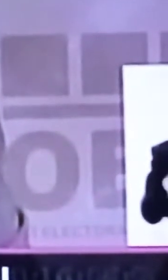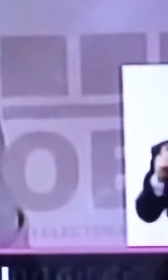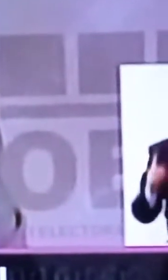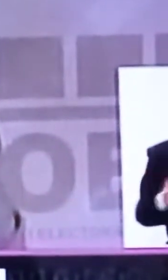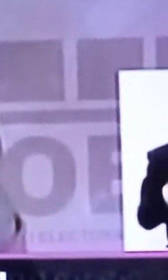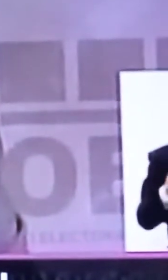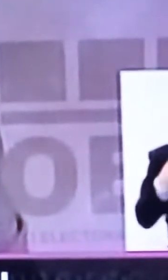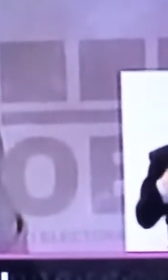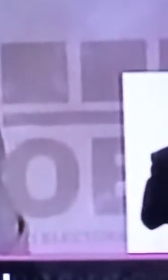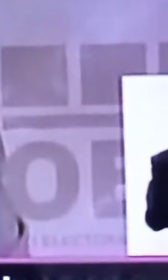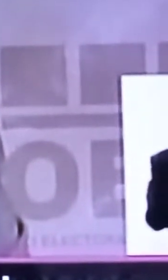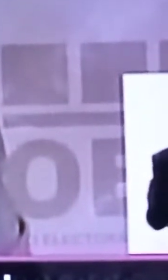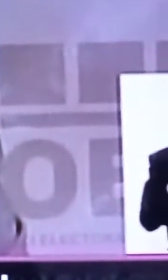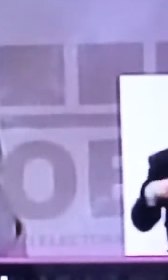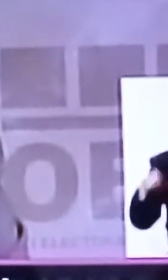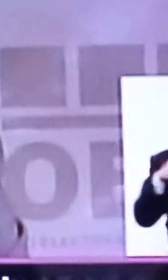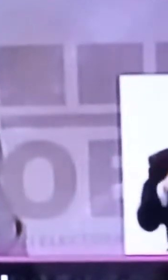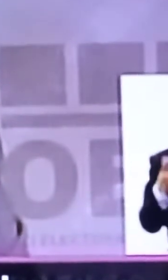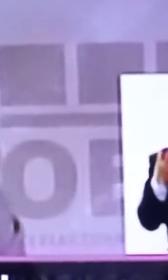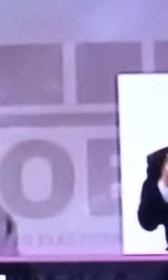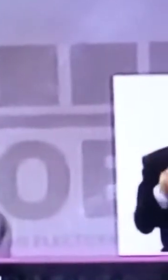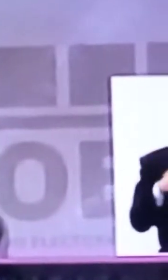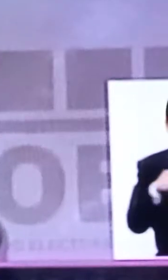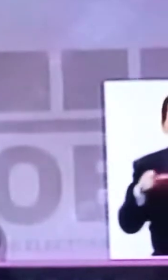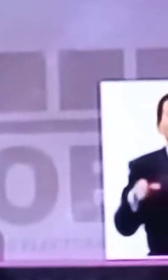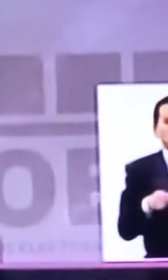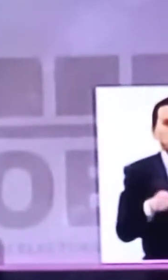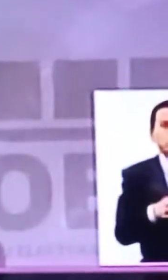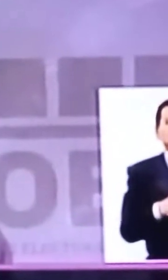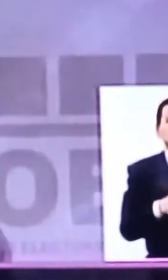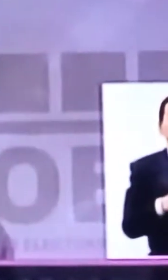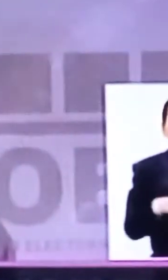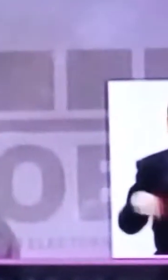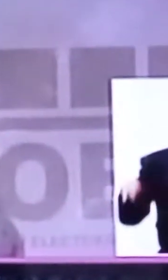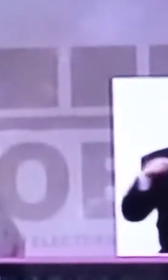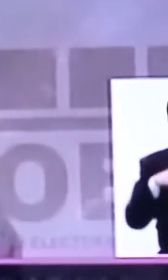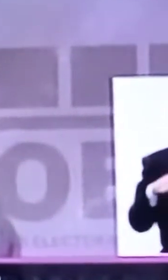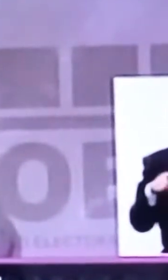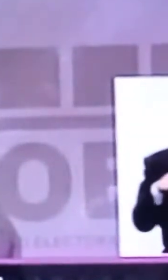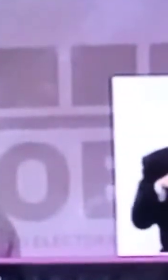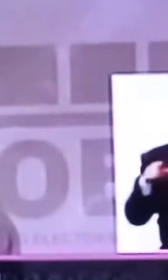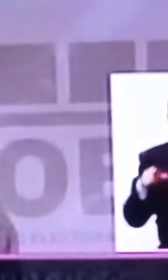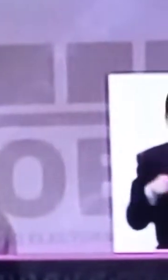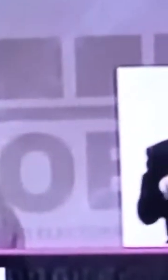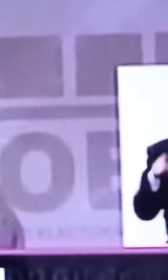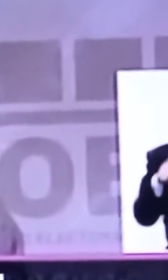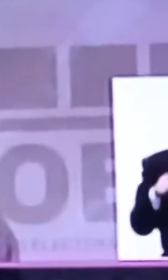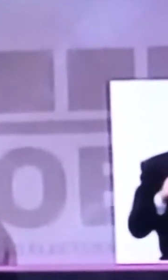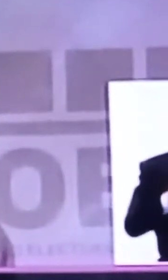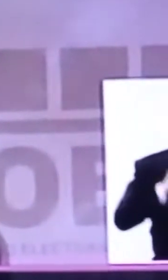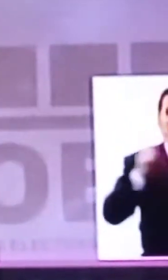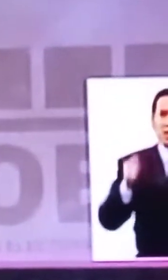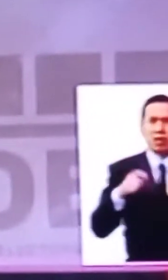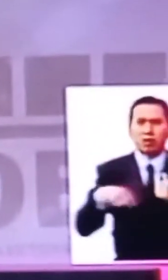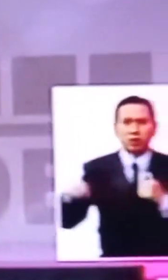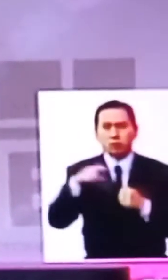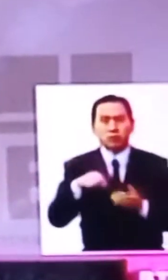algunos muy pocos lugares de localidades muy distantes de las